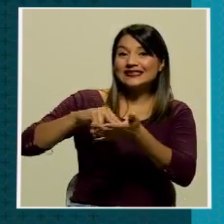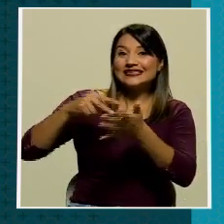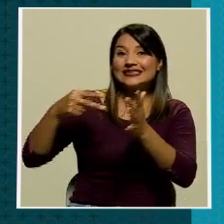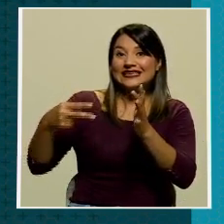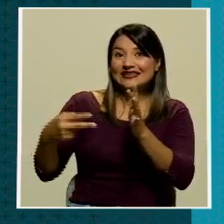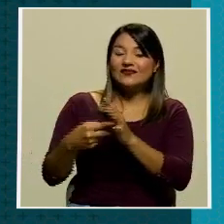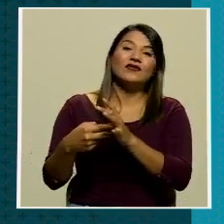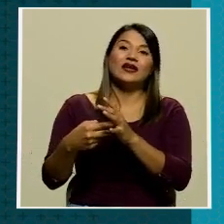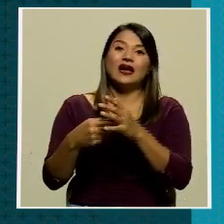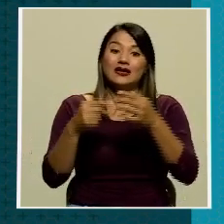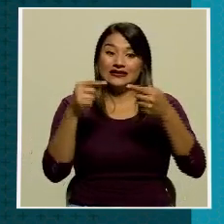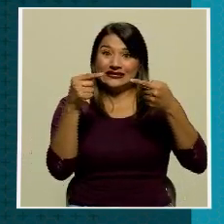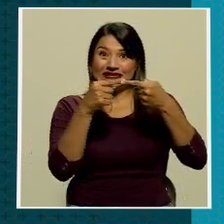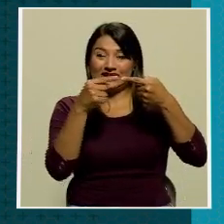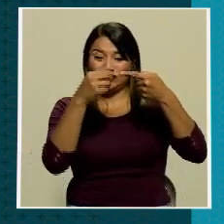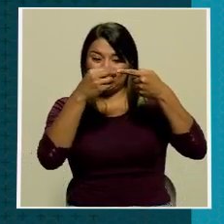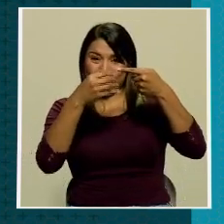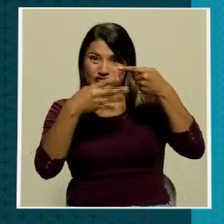con estos